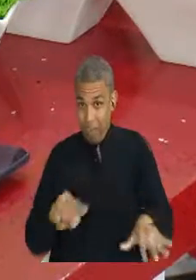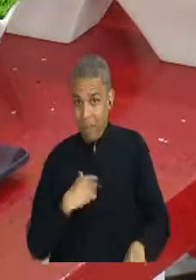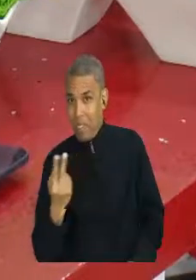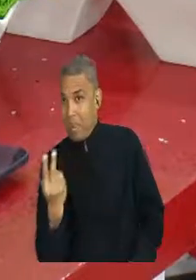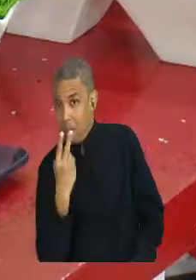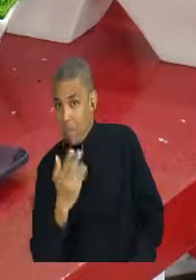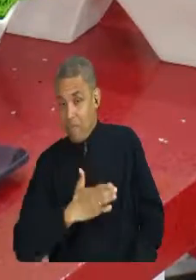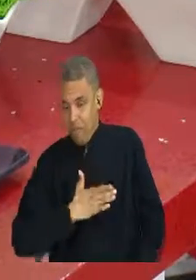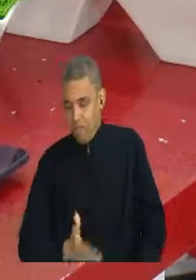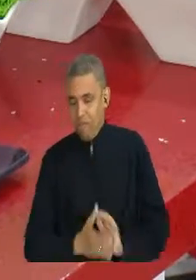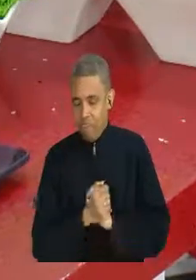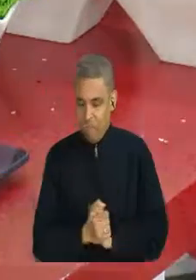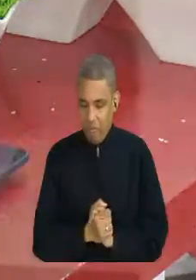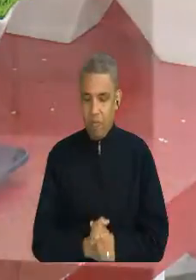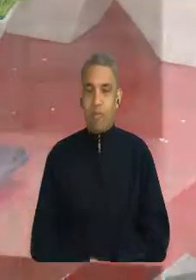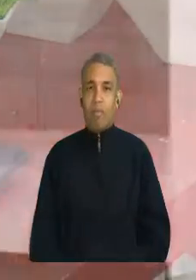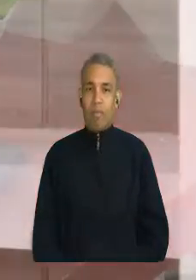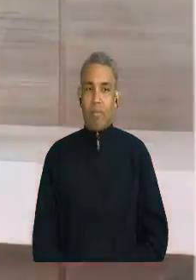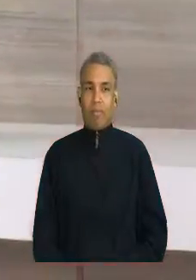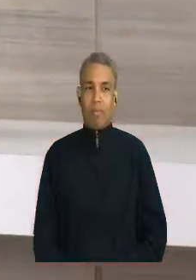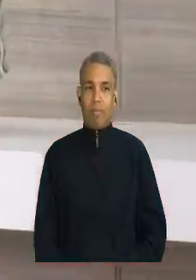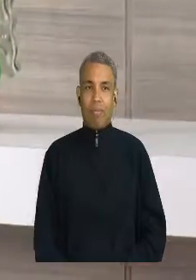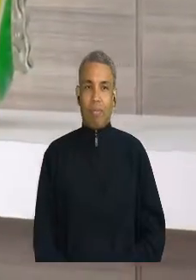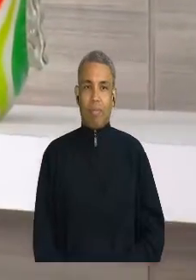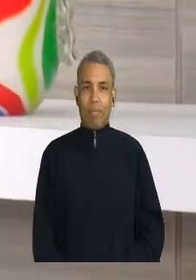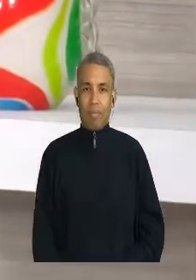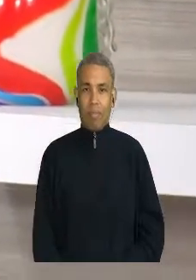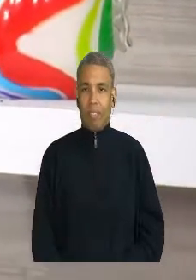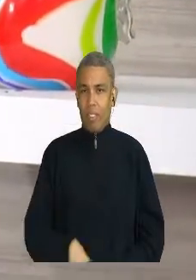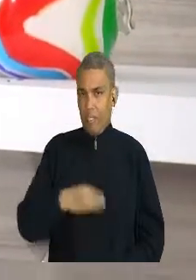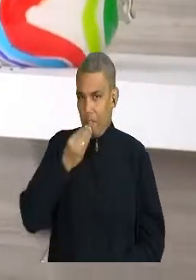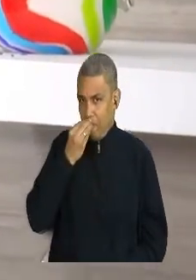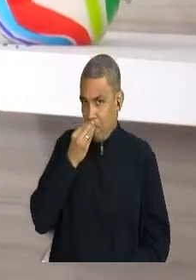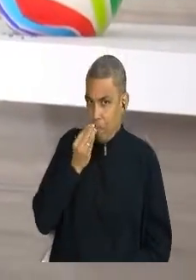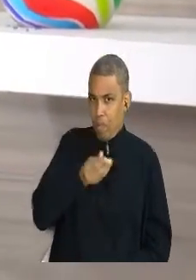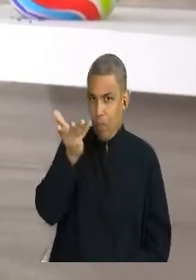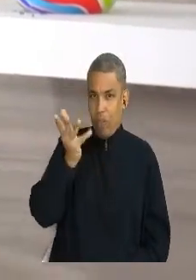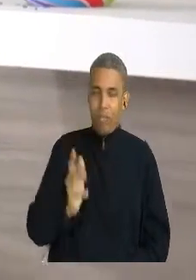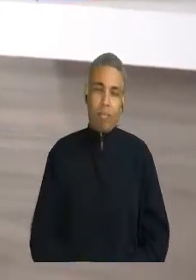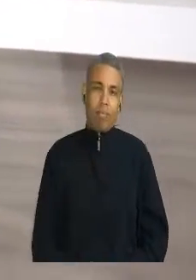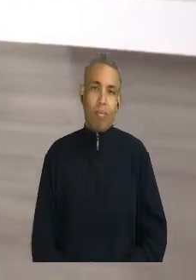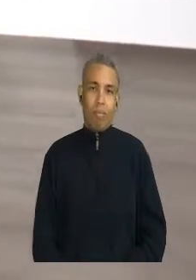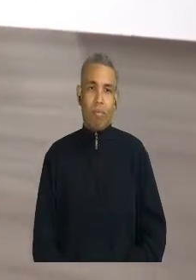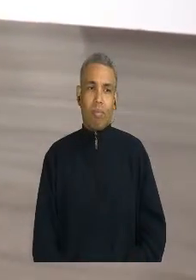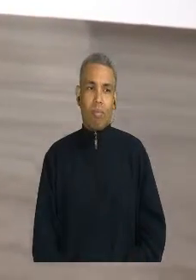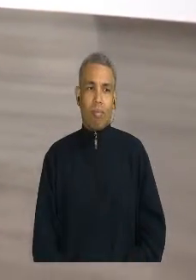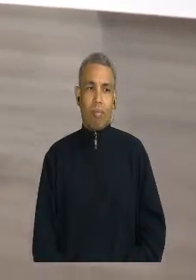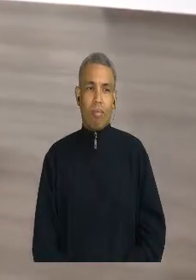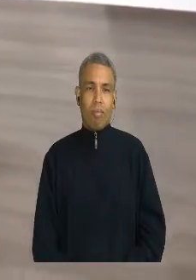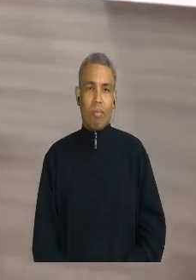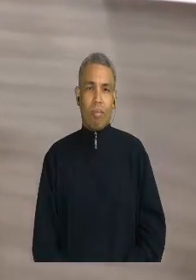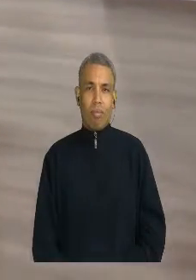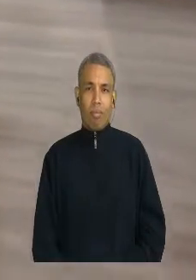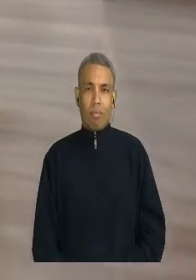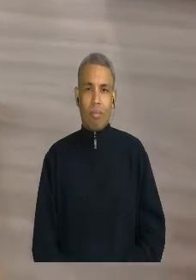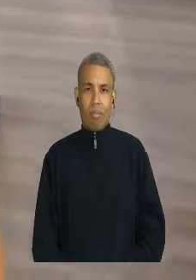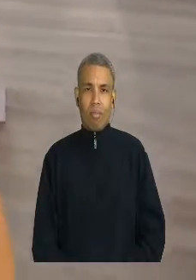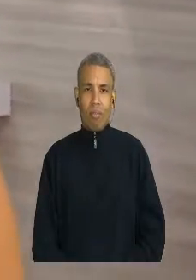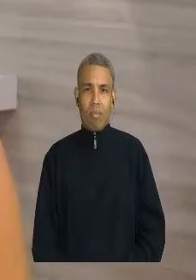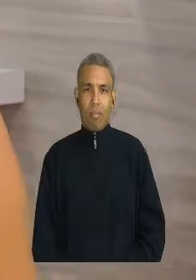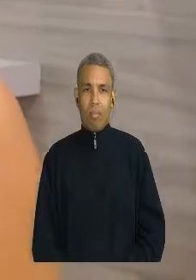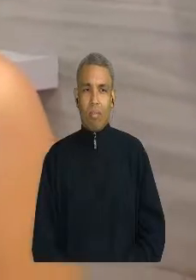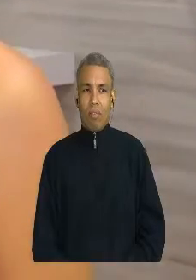este su programa A Pedir de Boca. Así que un besito gigante para todos ustedes. Y no olviden llamar a... A través